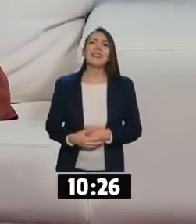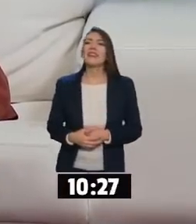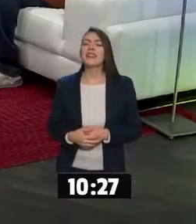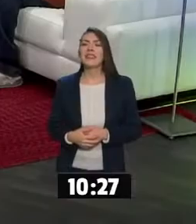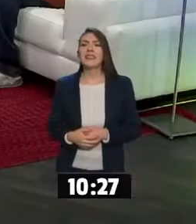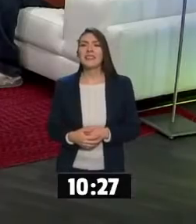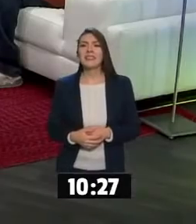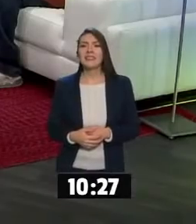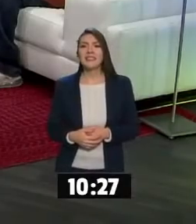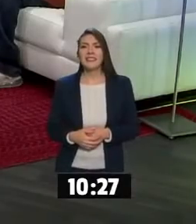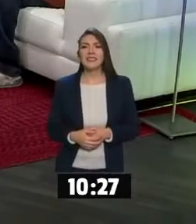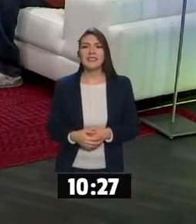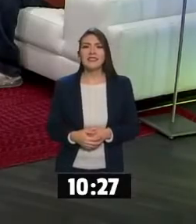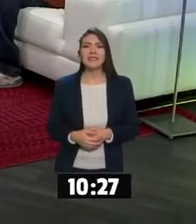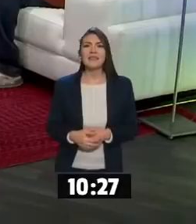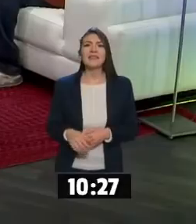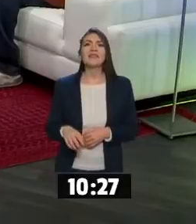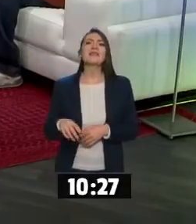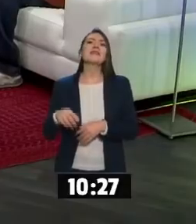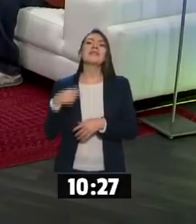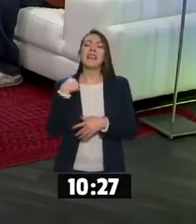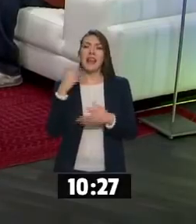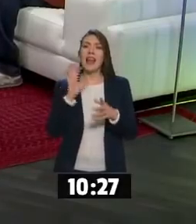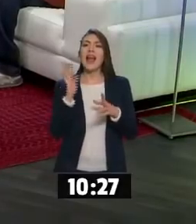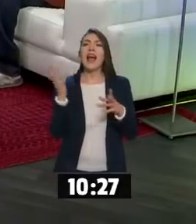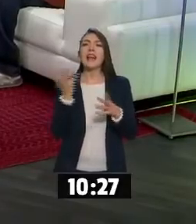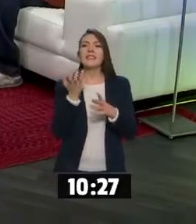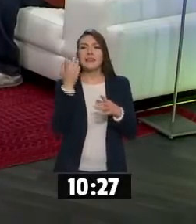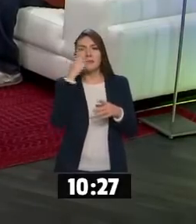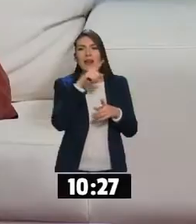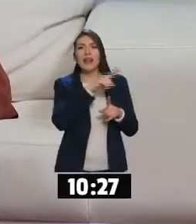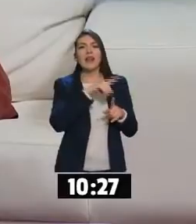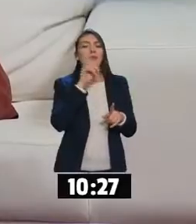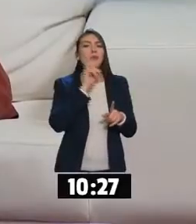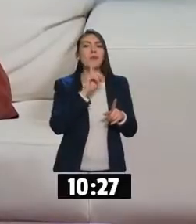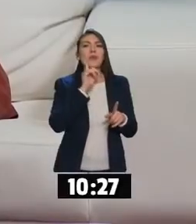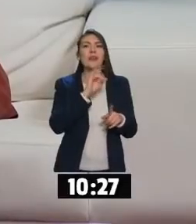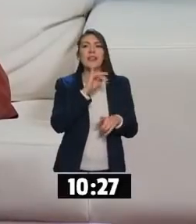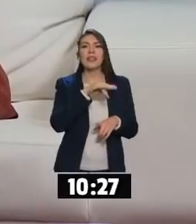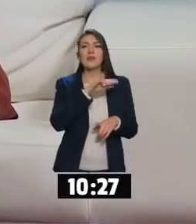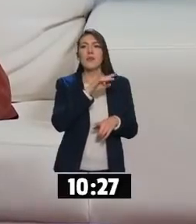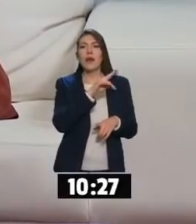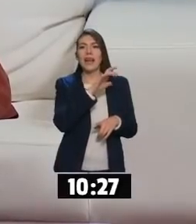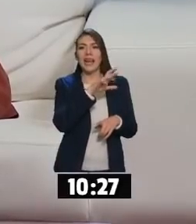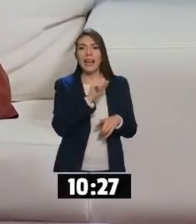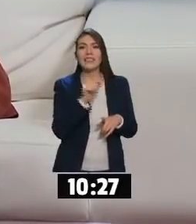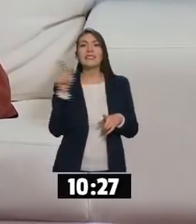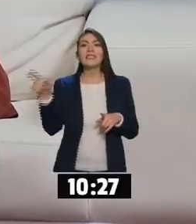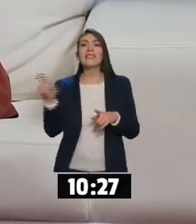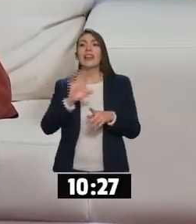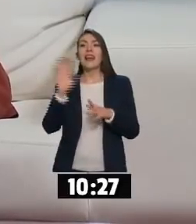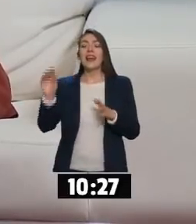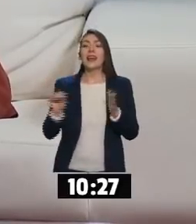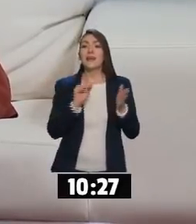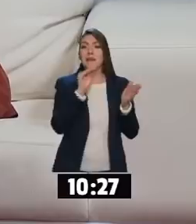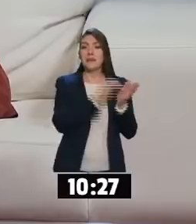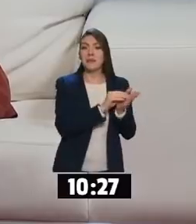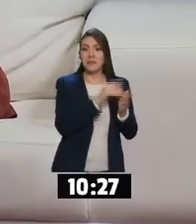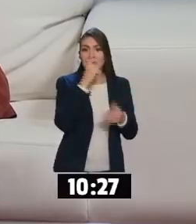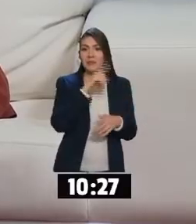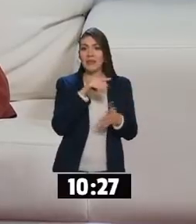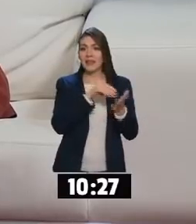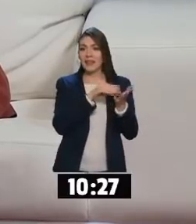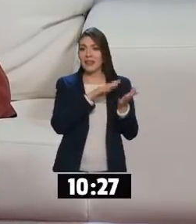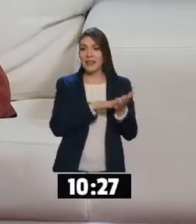de mujeres y ya quedaste, luego te explico. Ah, sí, de mujeres. Sí, estaría estamos un estandopero ácido como usted. Ya quedaste,